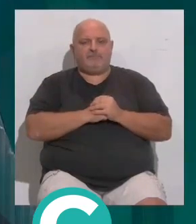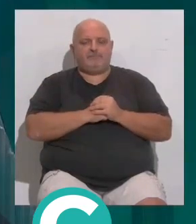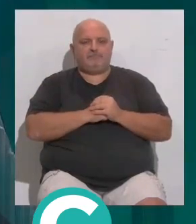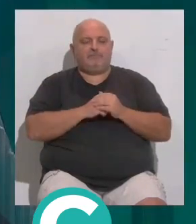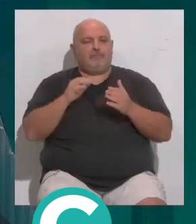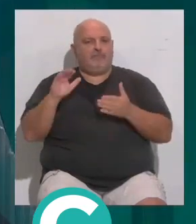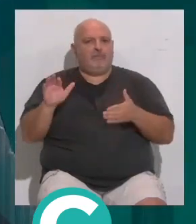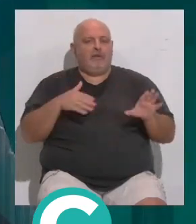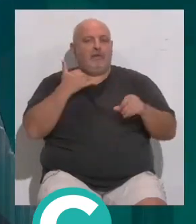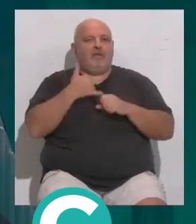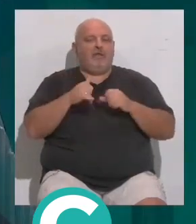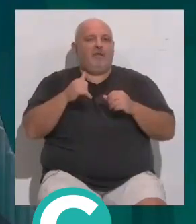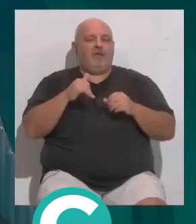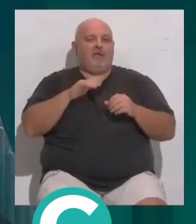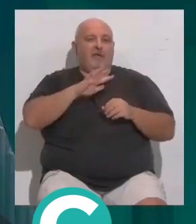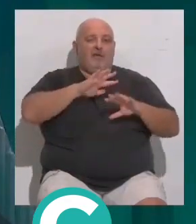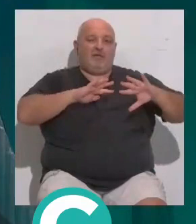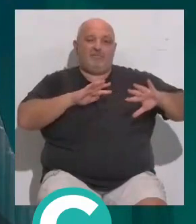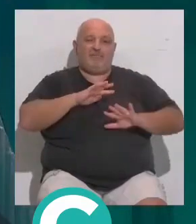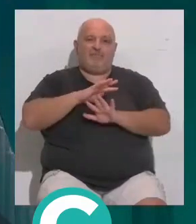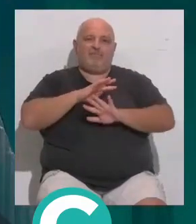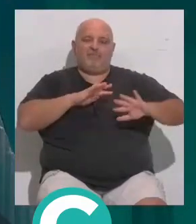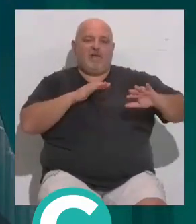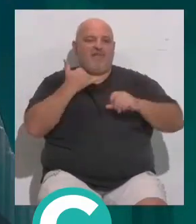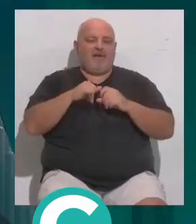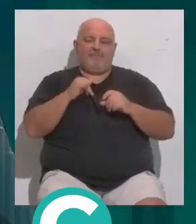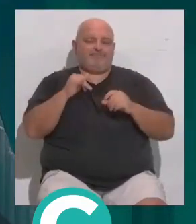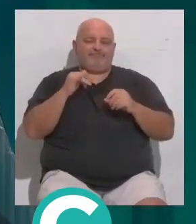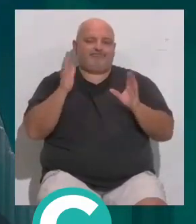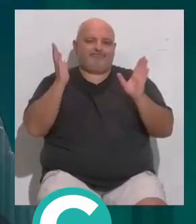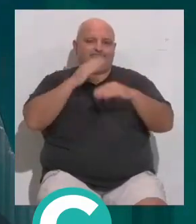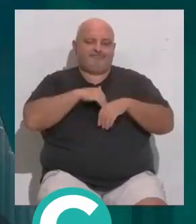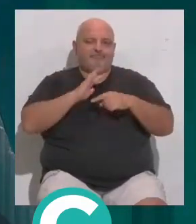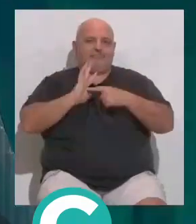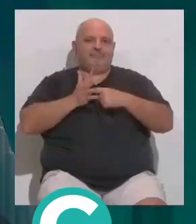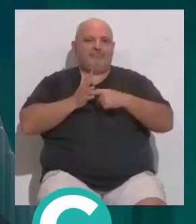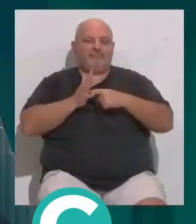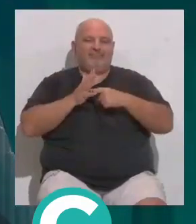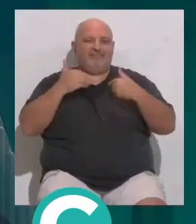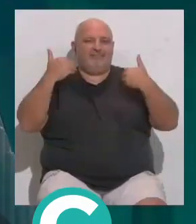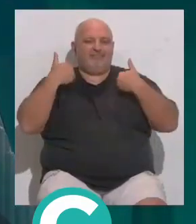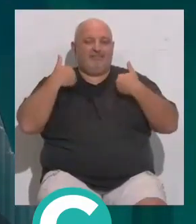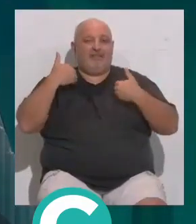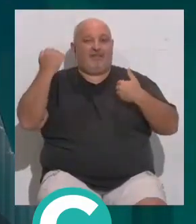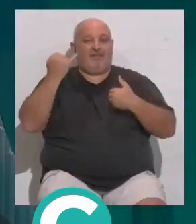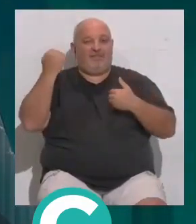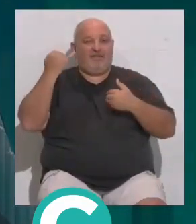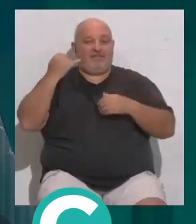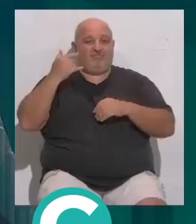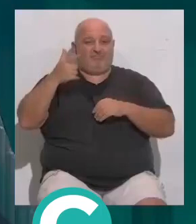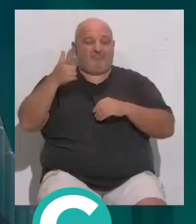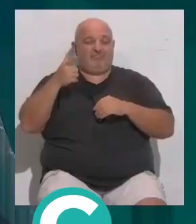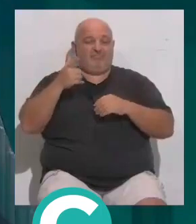Más asuntos. Finalmente, el Golfo de Cádiz no va a contar con un parque eólico. El jefe de la demarcación de costas